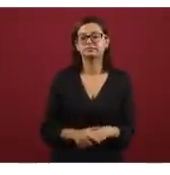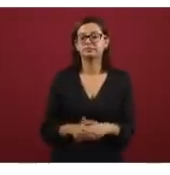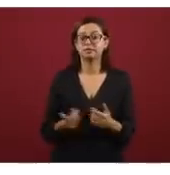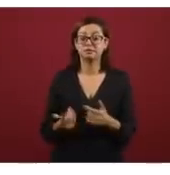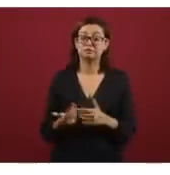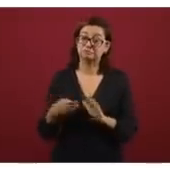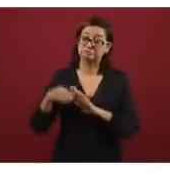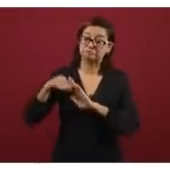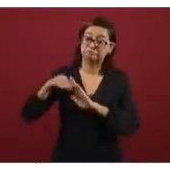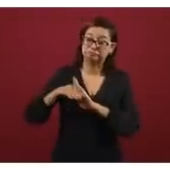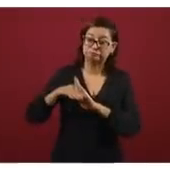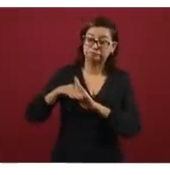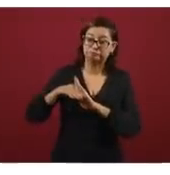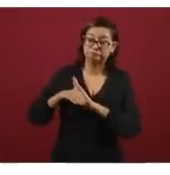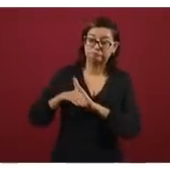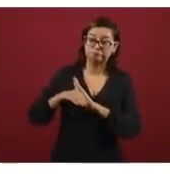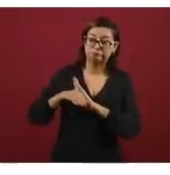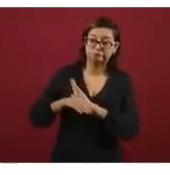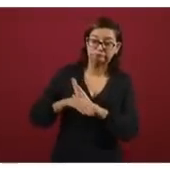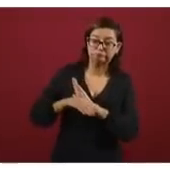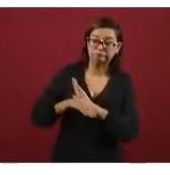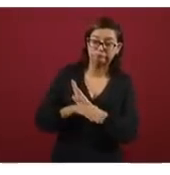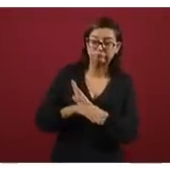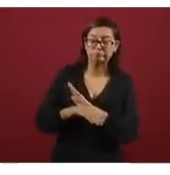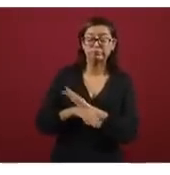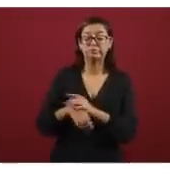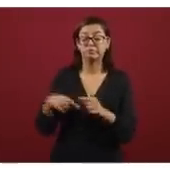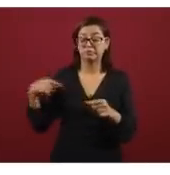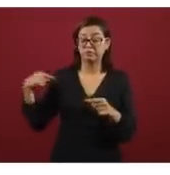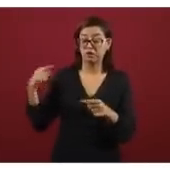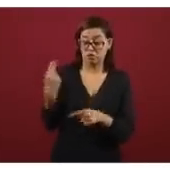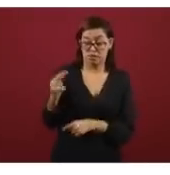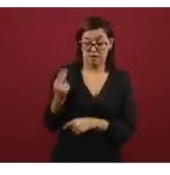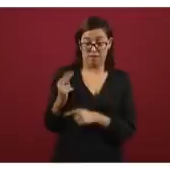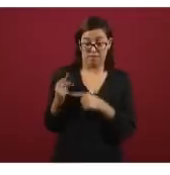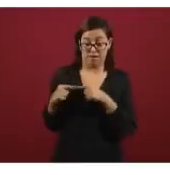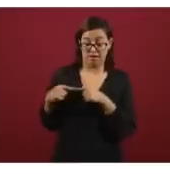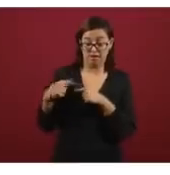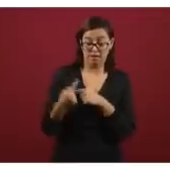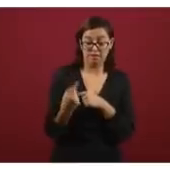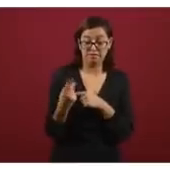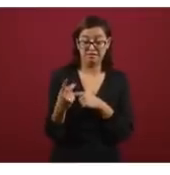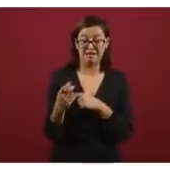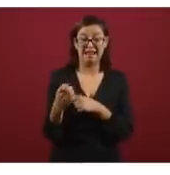declinación, de manera que en enero estábamos en